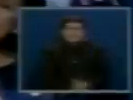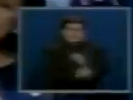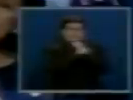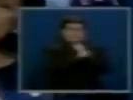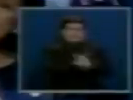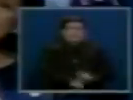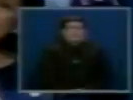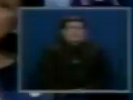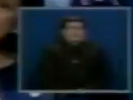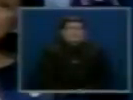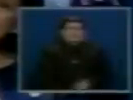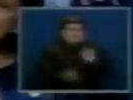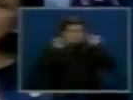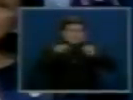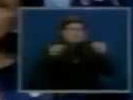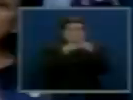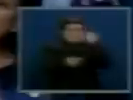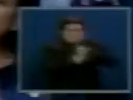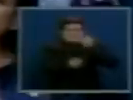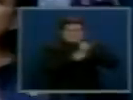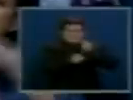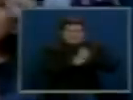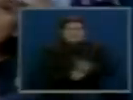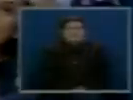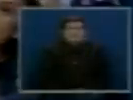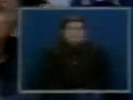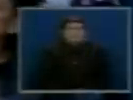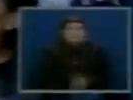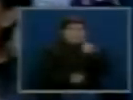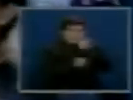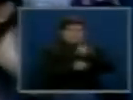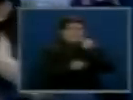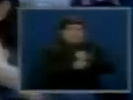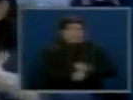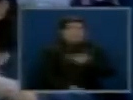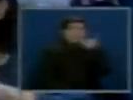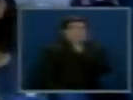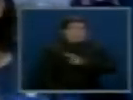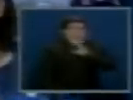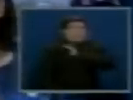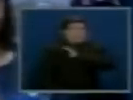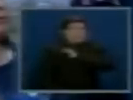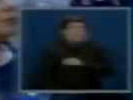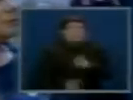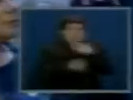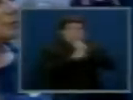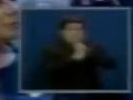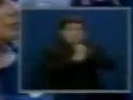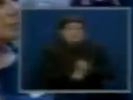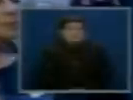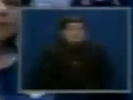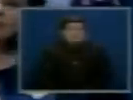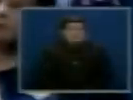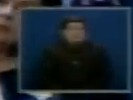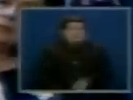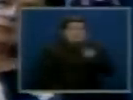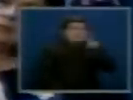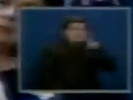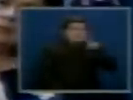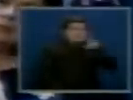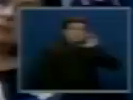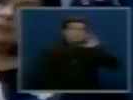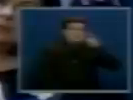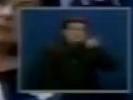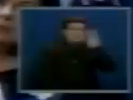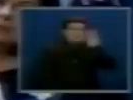de mayores empleos, más empleos de mayor calidad. De esta manera, crearemos al menos 217